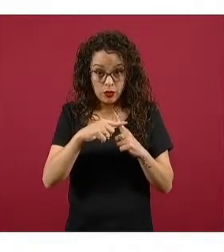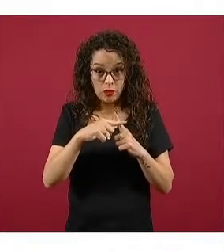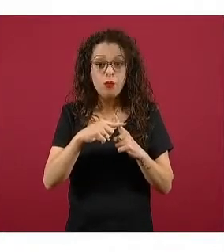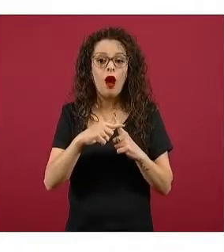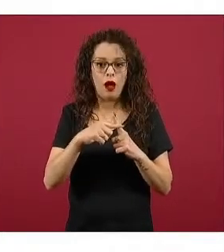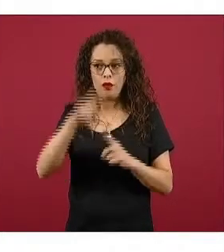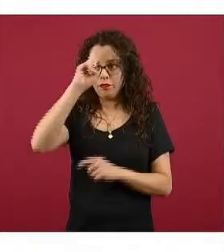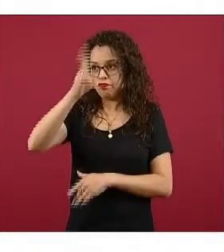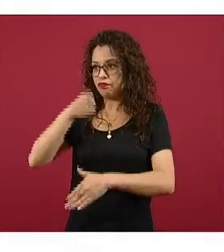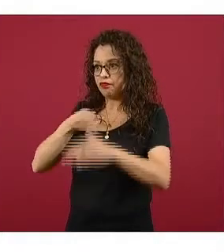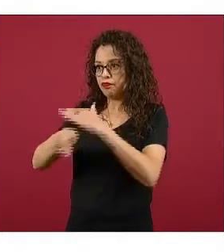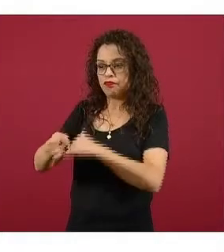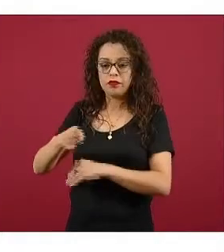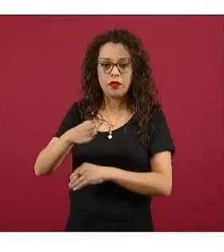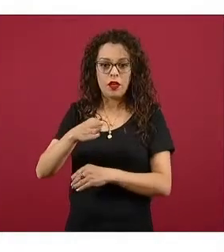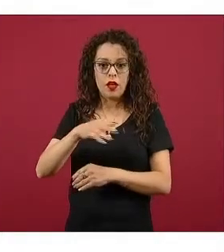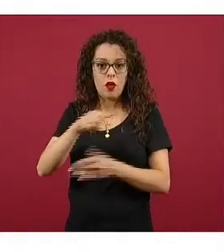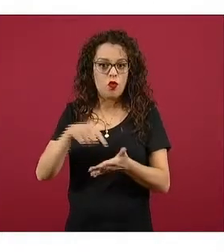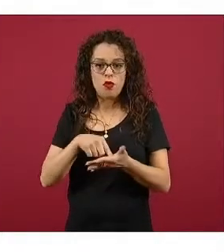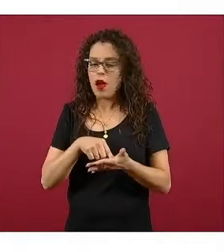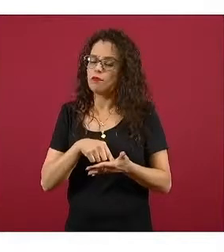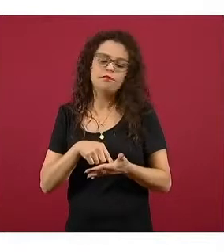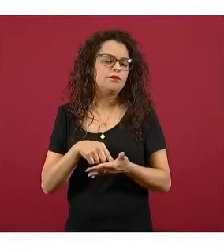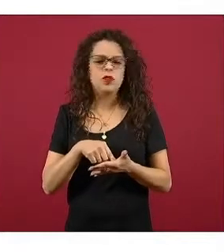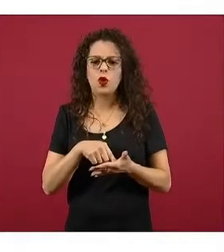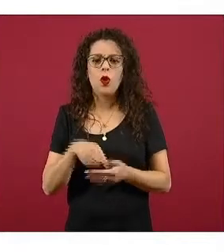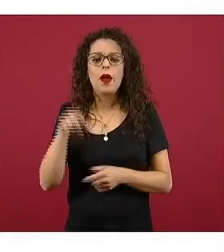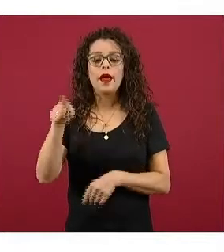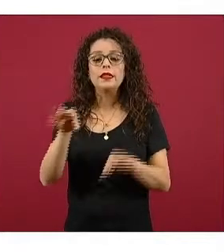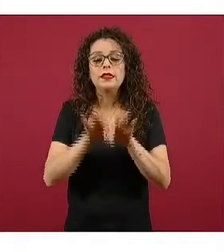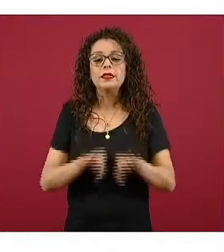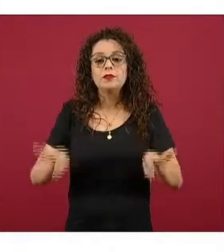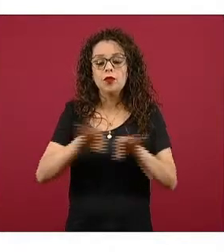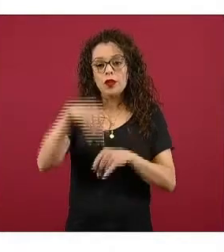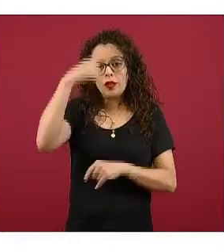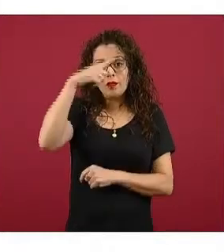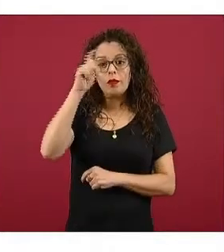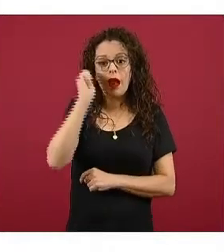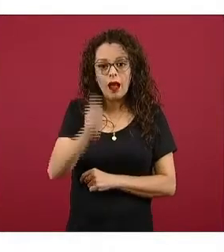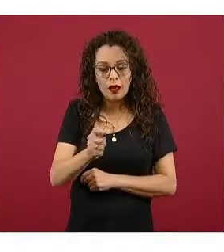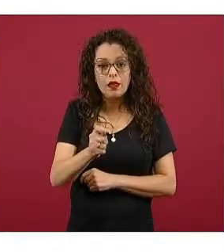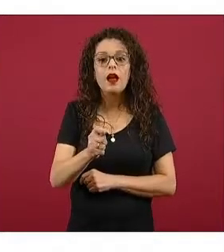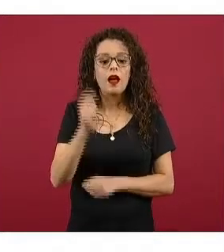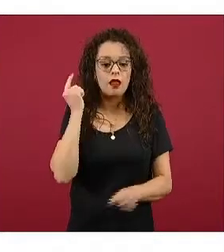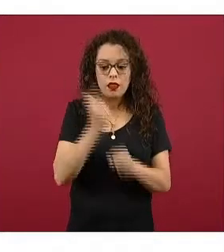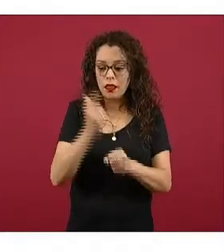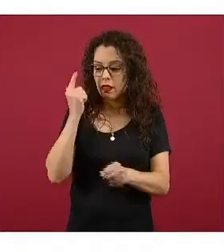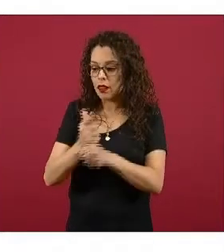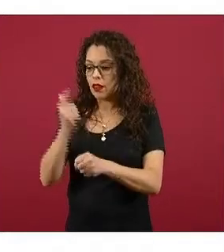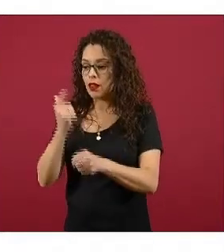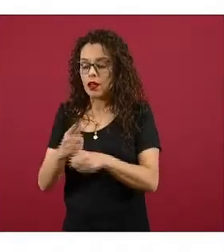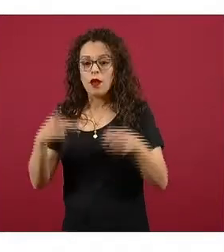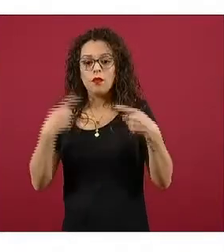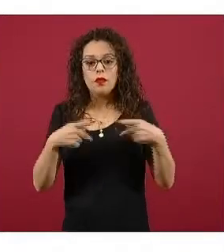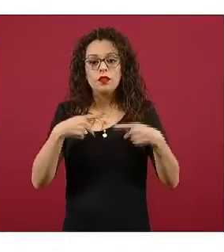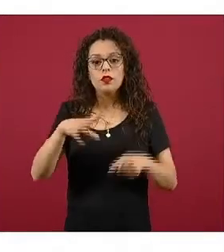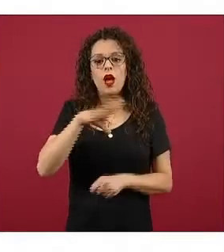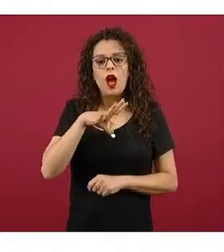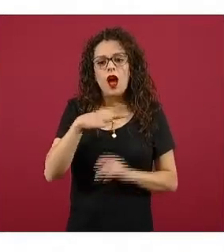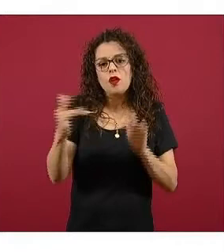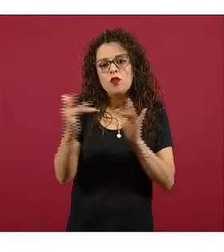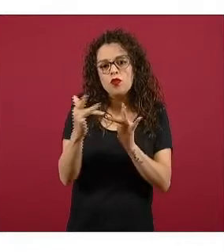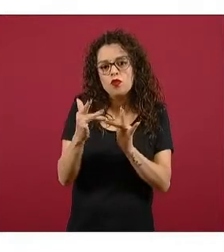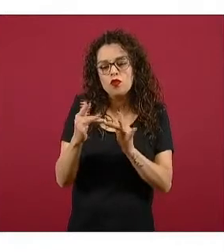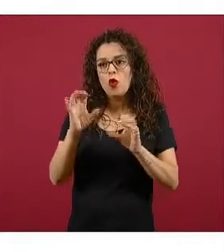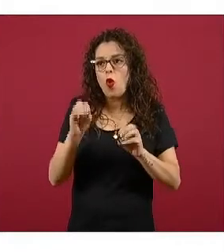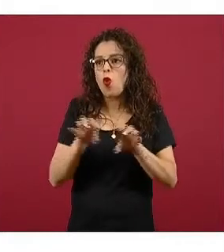lugar. Es un elemento para alertar a las personas que tuvieron contacto, que tuvieron,